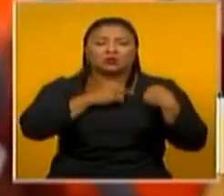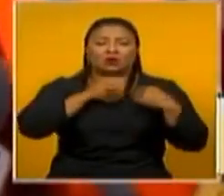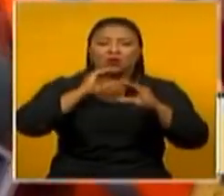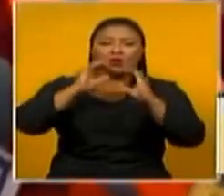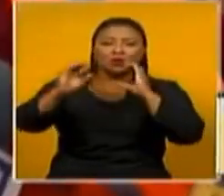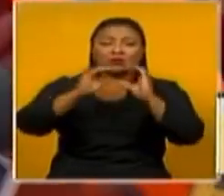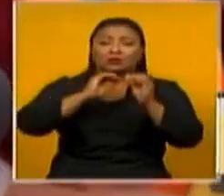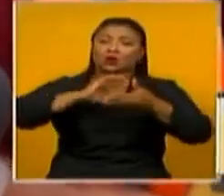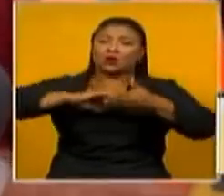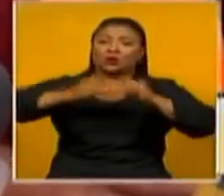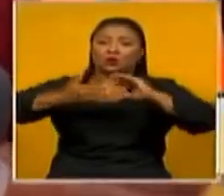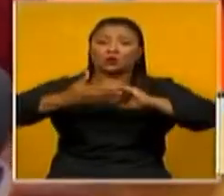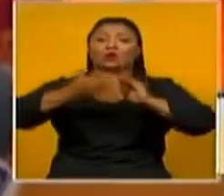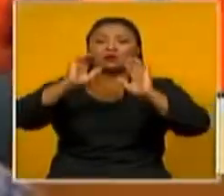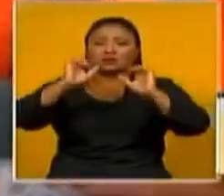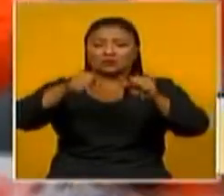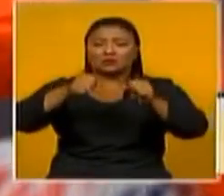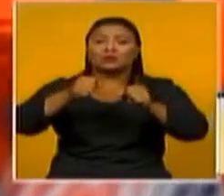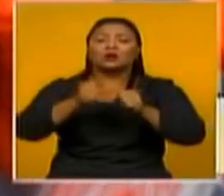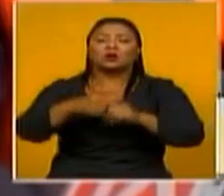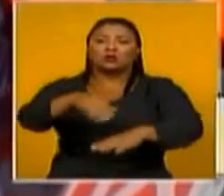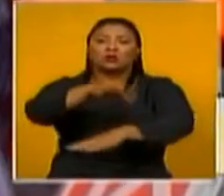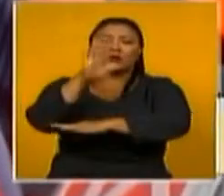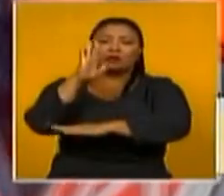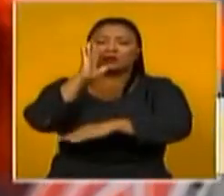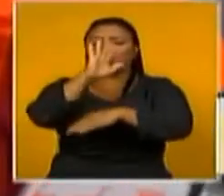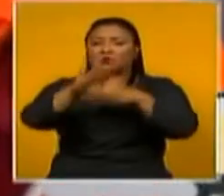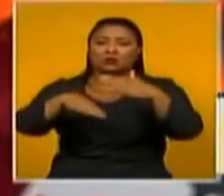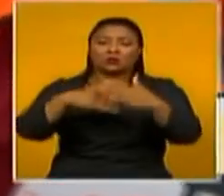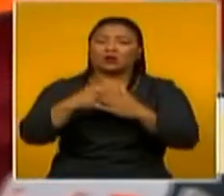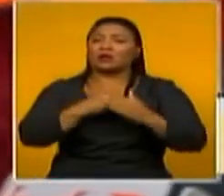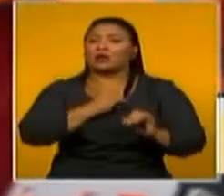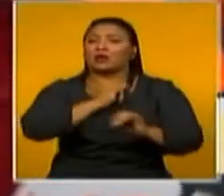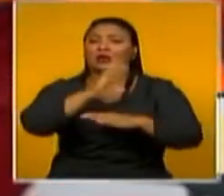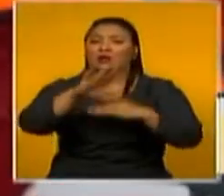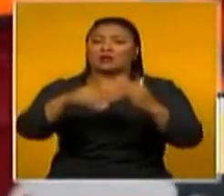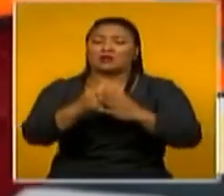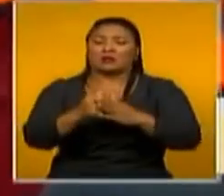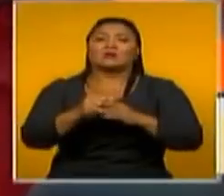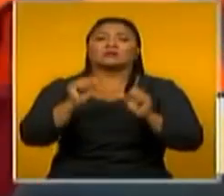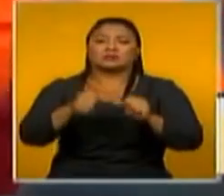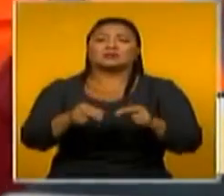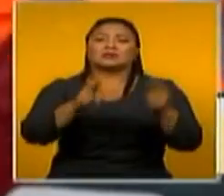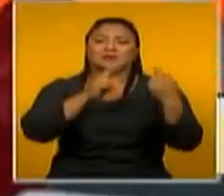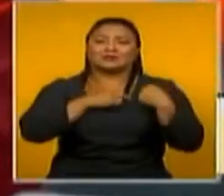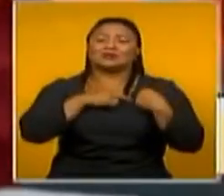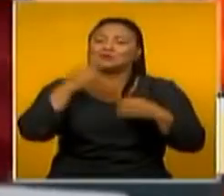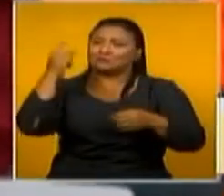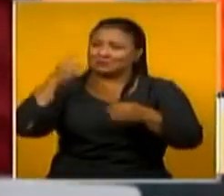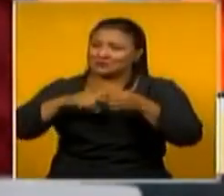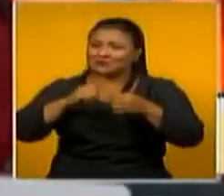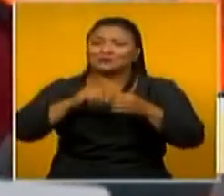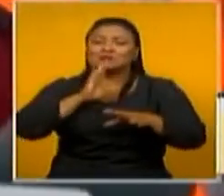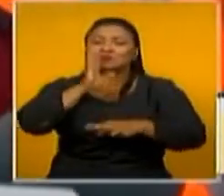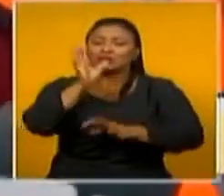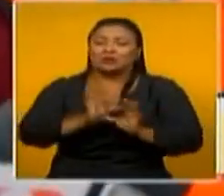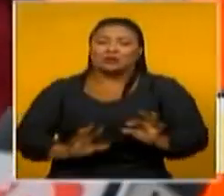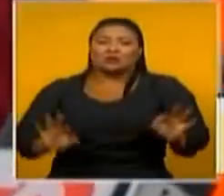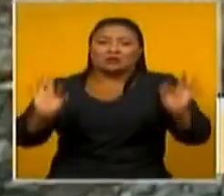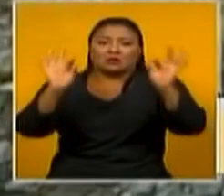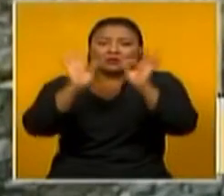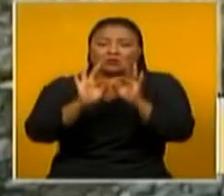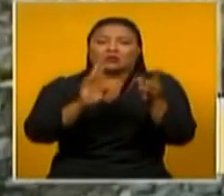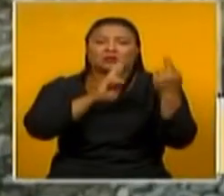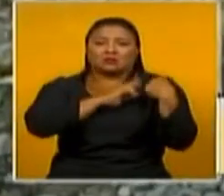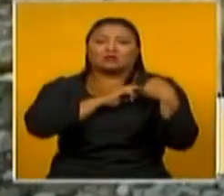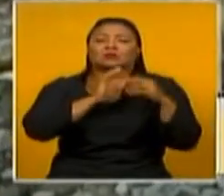conversándolo con la comunidad. Ese ha sido el compromiso de todas las entidades involucradas. Su participación siempre será importante, siempre con